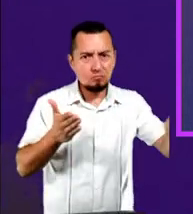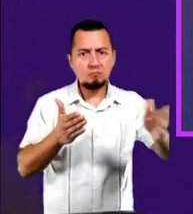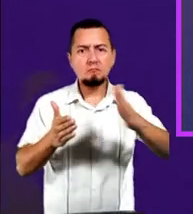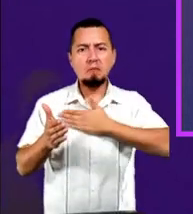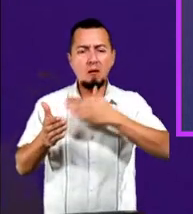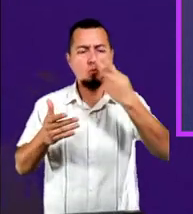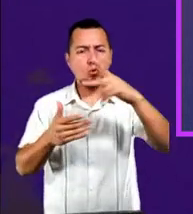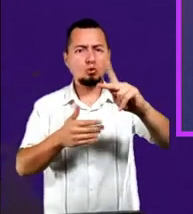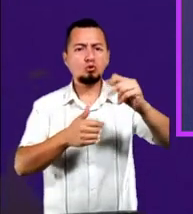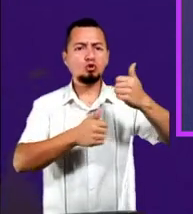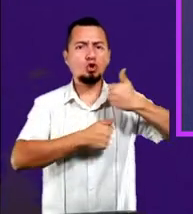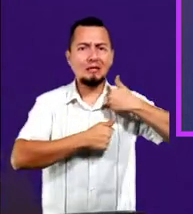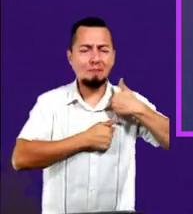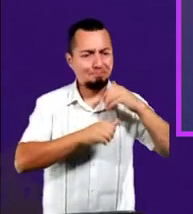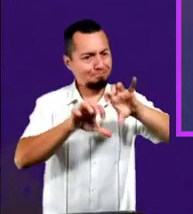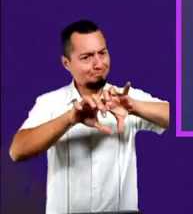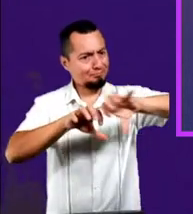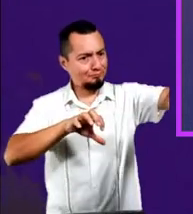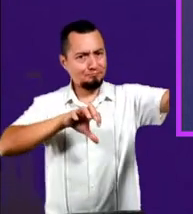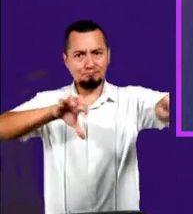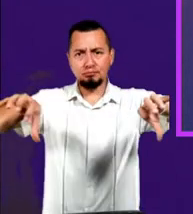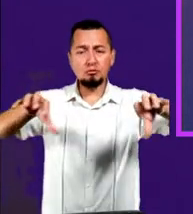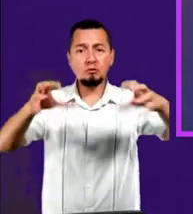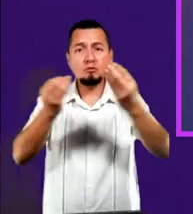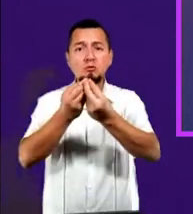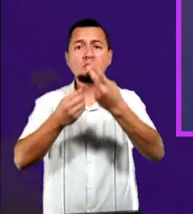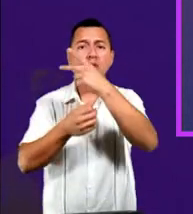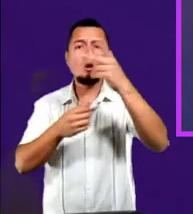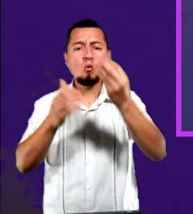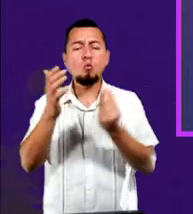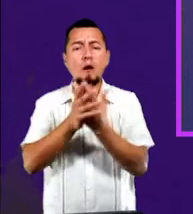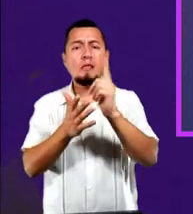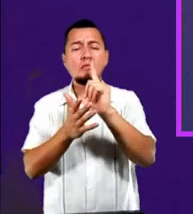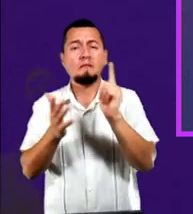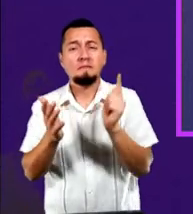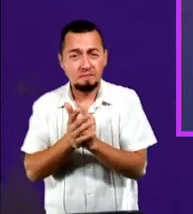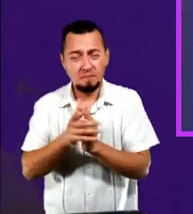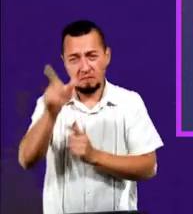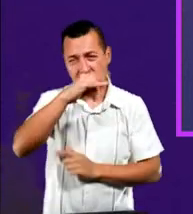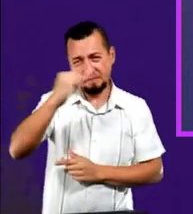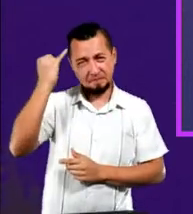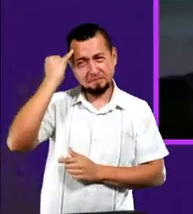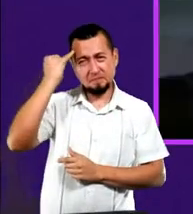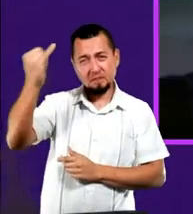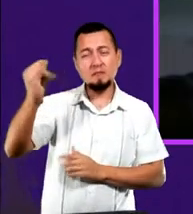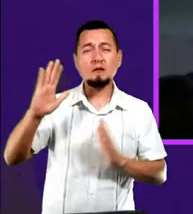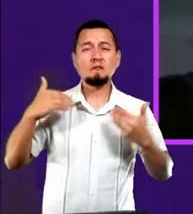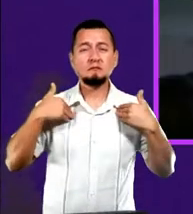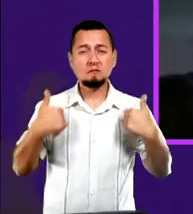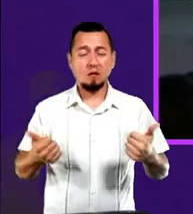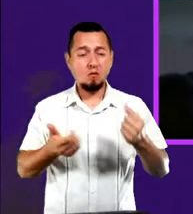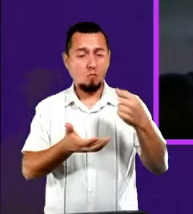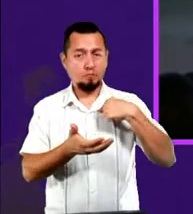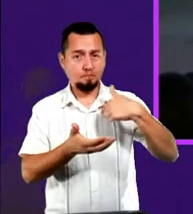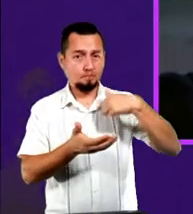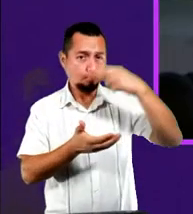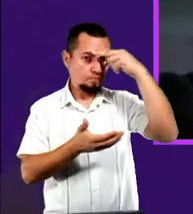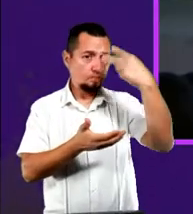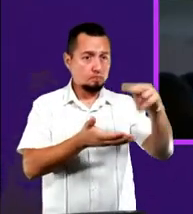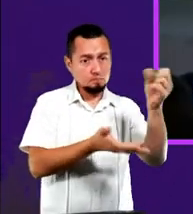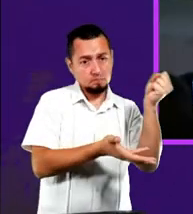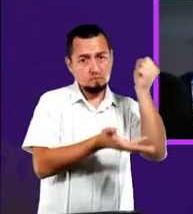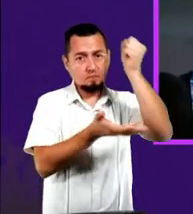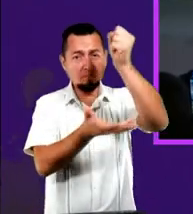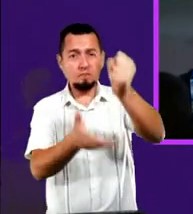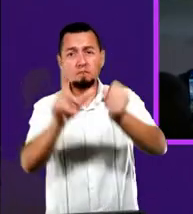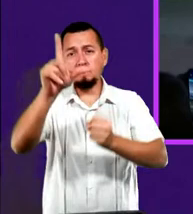es una reforma militar, para que tengamos una idea, el presupuesto de México en 1833